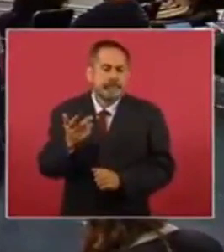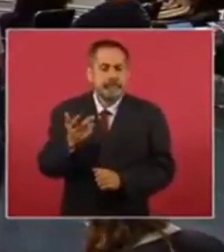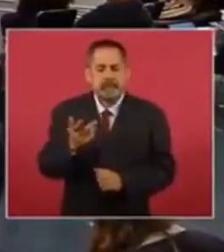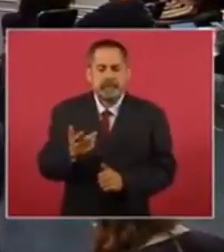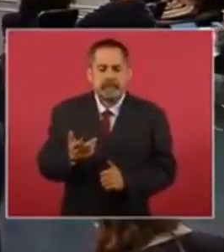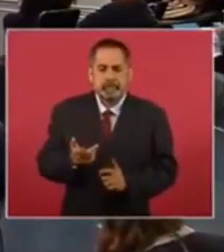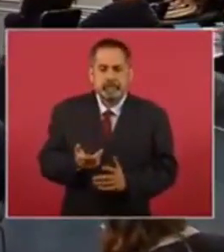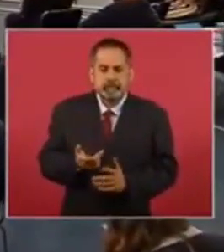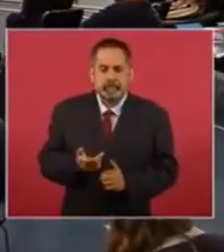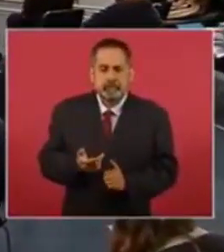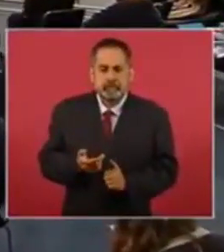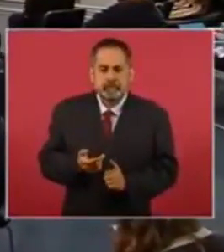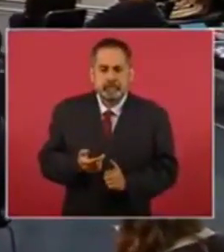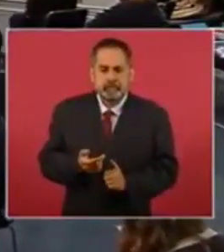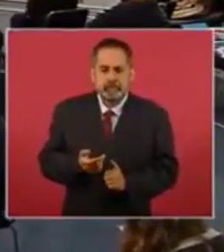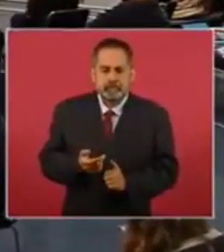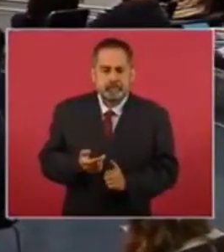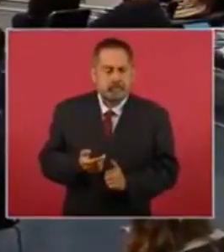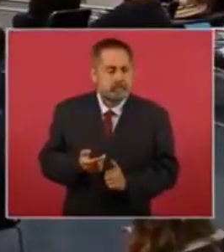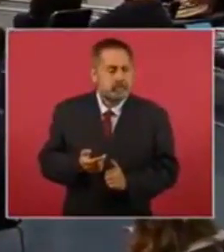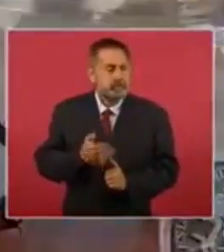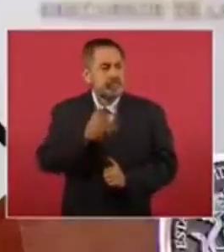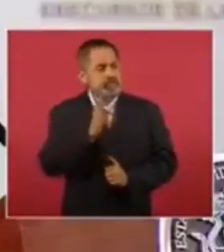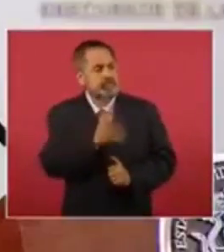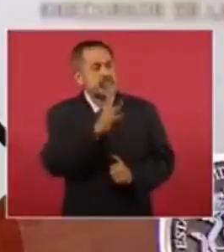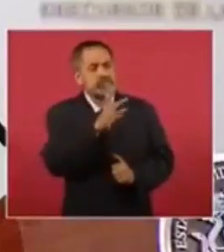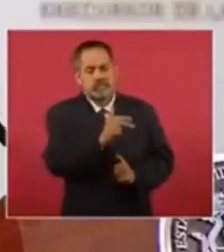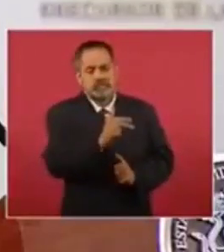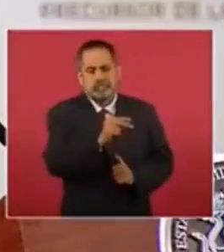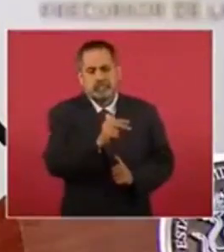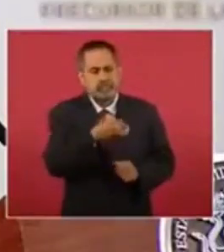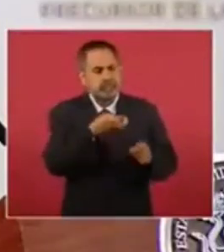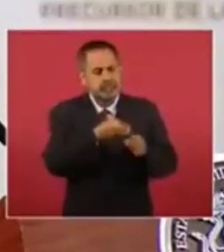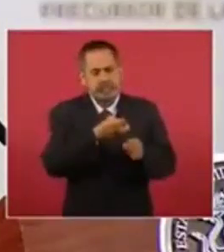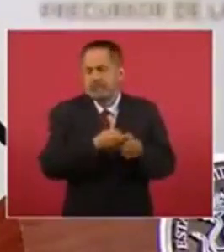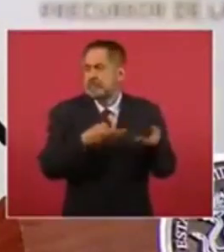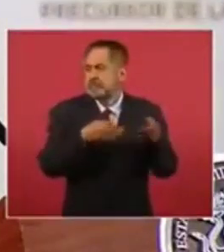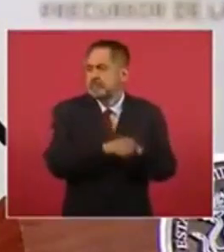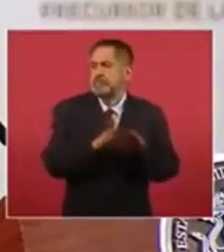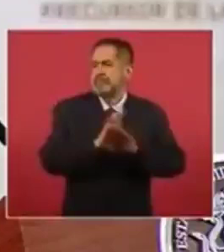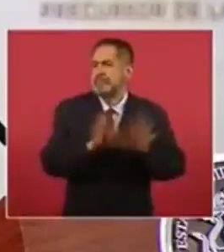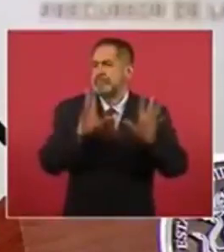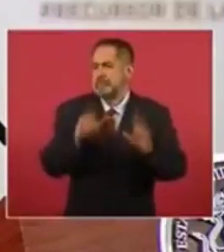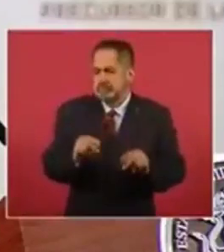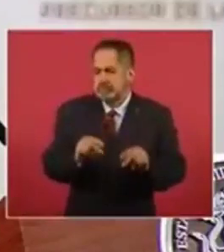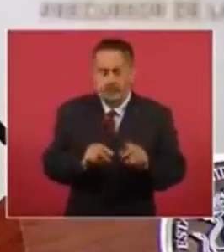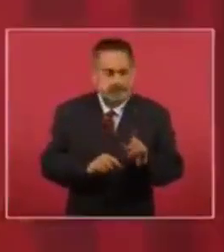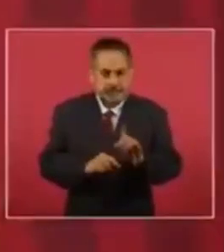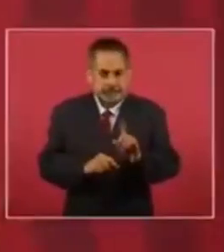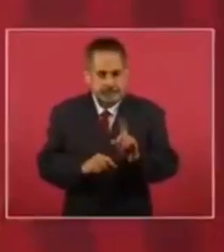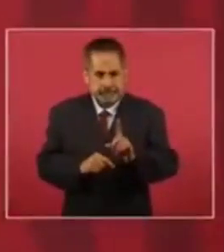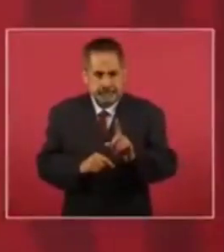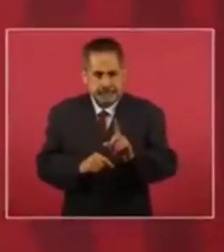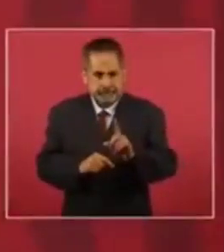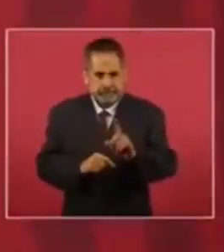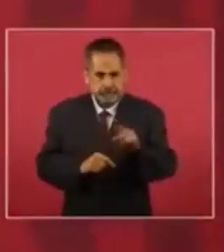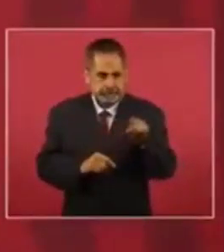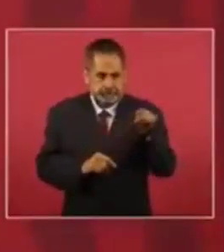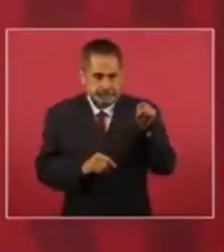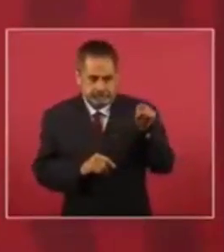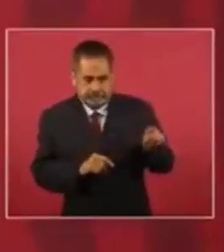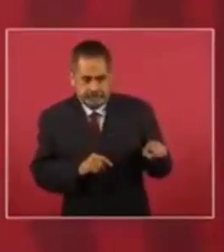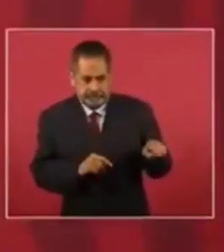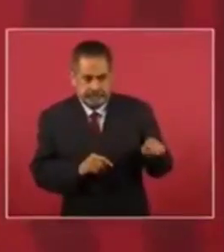decir, ya no vamos a producir cerveza. Es decir, no se